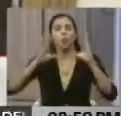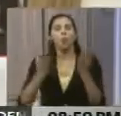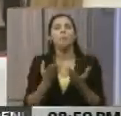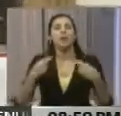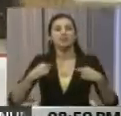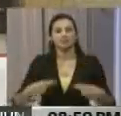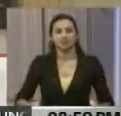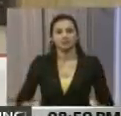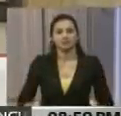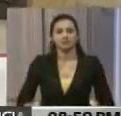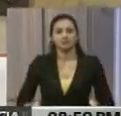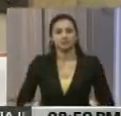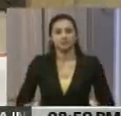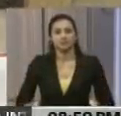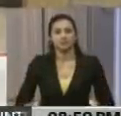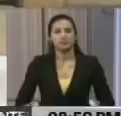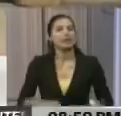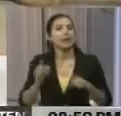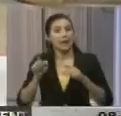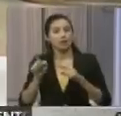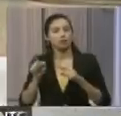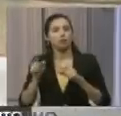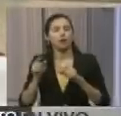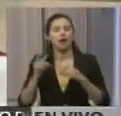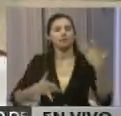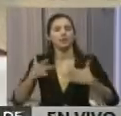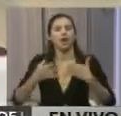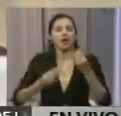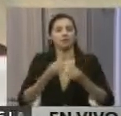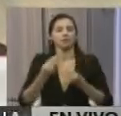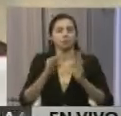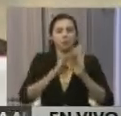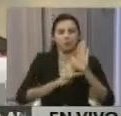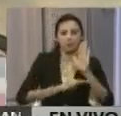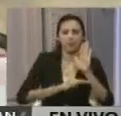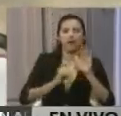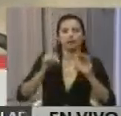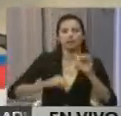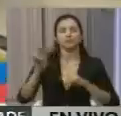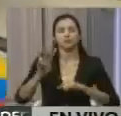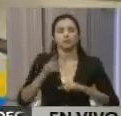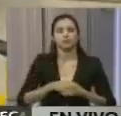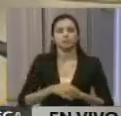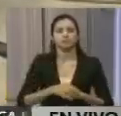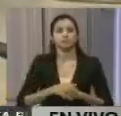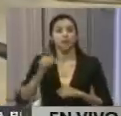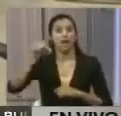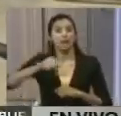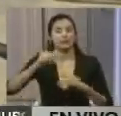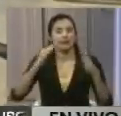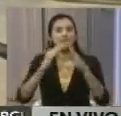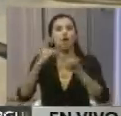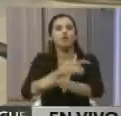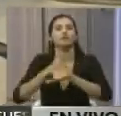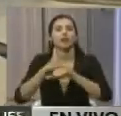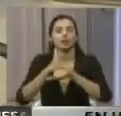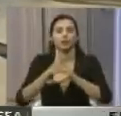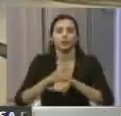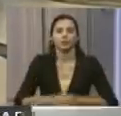pueden apreciar, es parte de las actividades que se realizan en nuestro país, en especial aquí en el Palacio de Gobierno, para